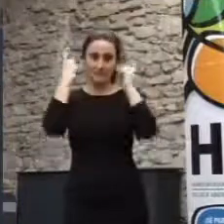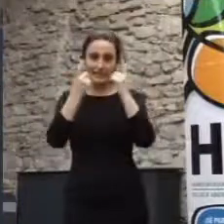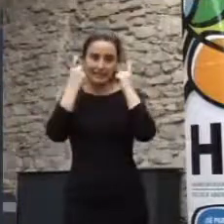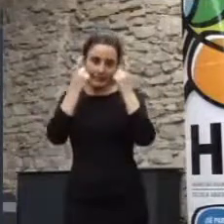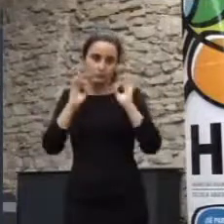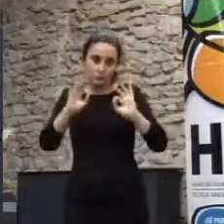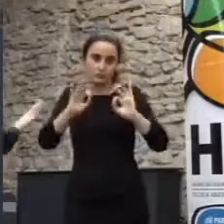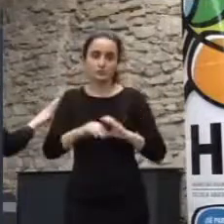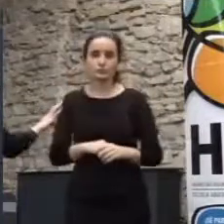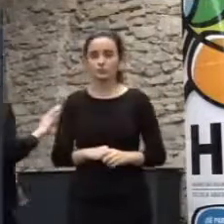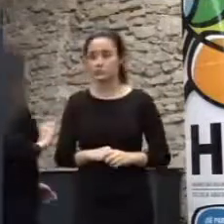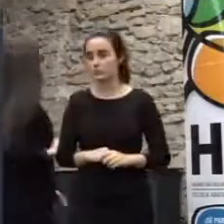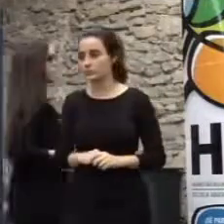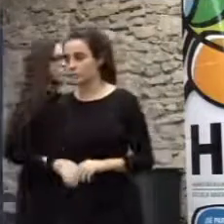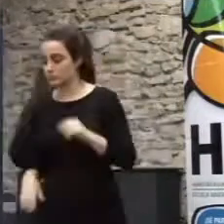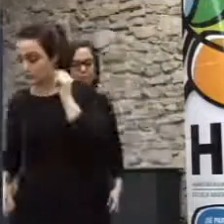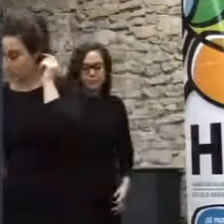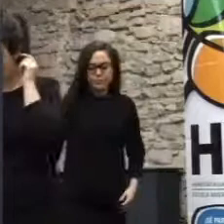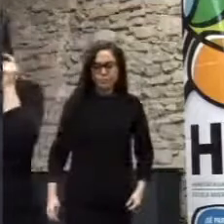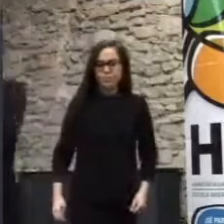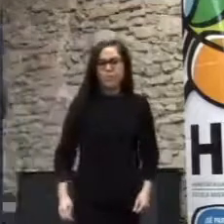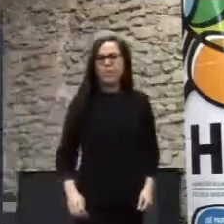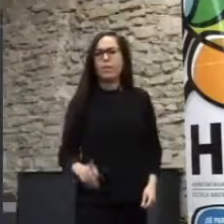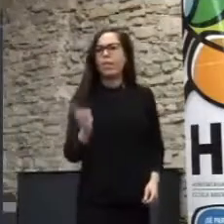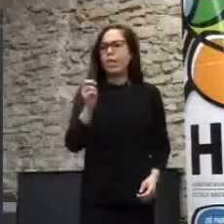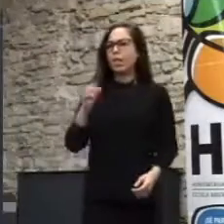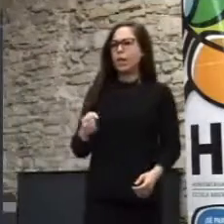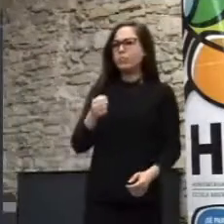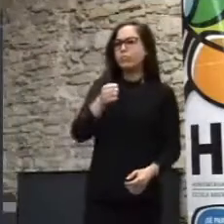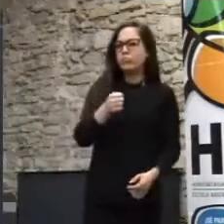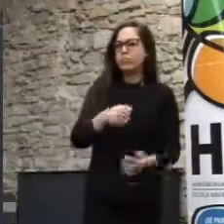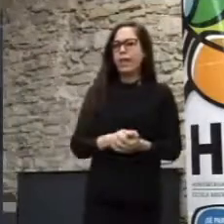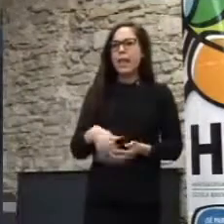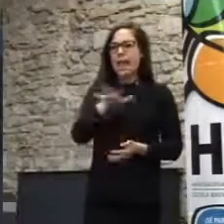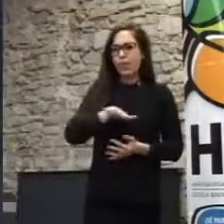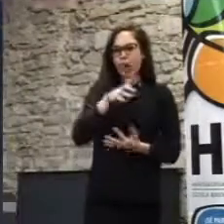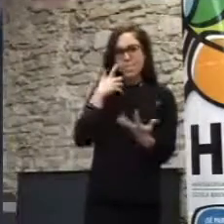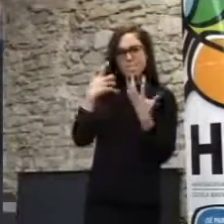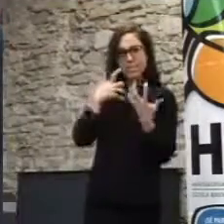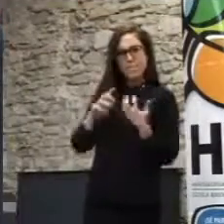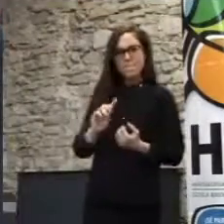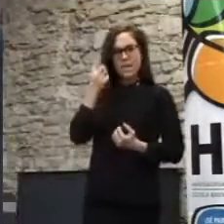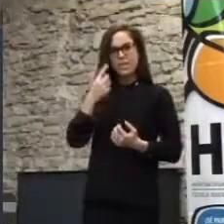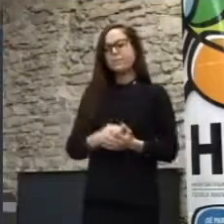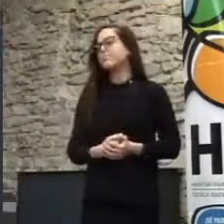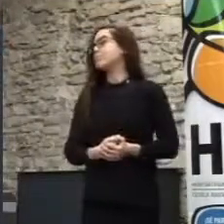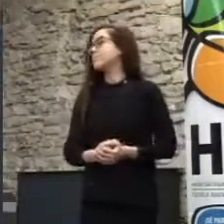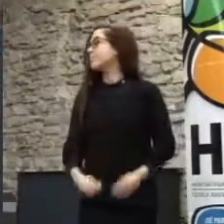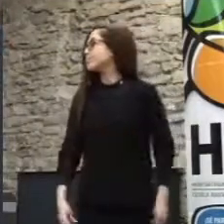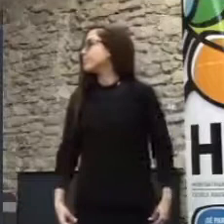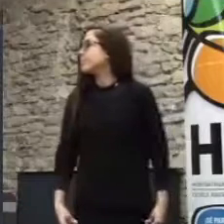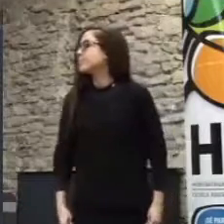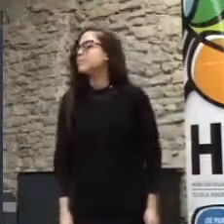destacadas. ¿Que no estén? En la parte más destacada, la parte más, abriendo, digamos. De